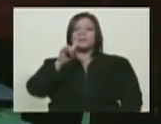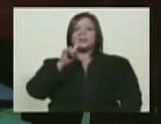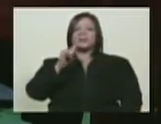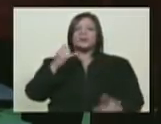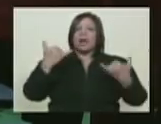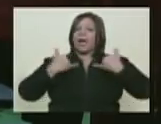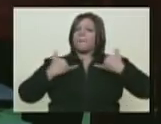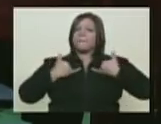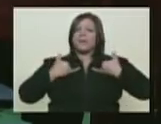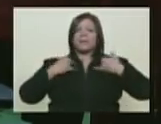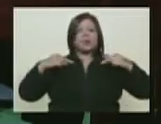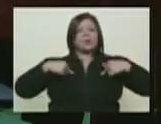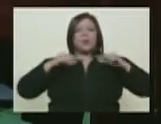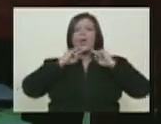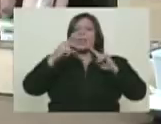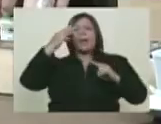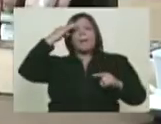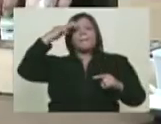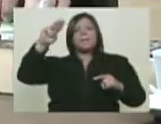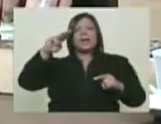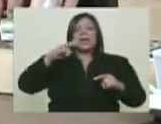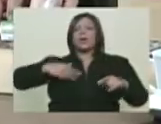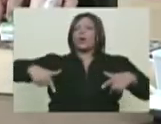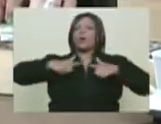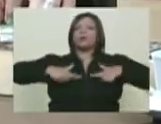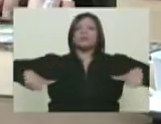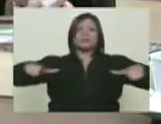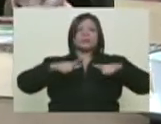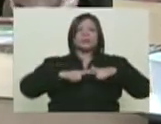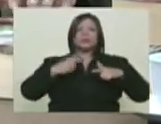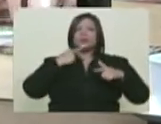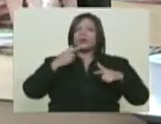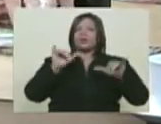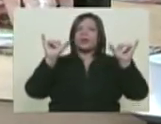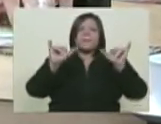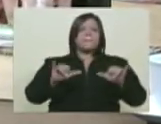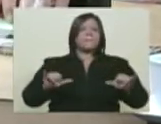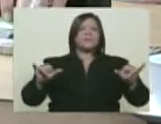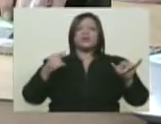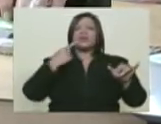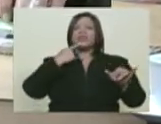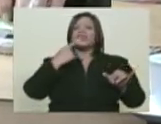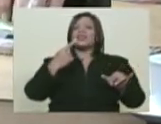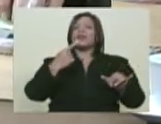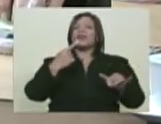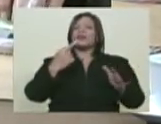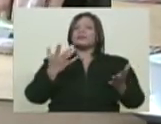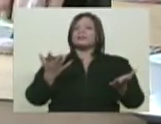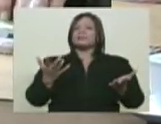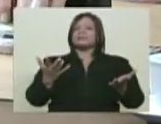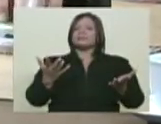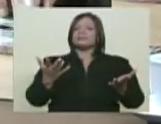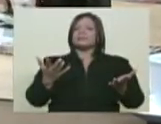y lo mismo que digo en México en actos públicos. Yo me diría lo mismo, diría